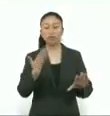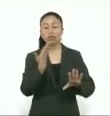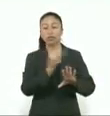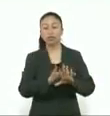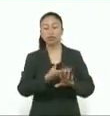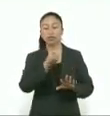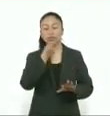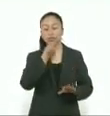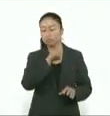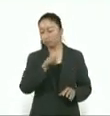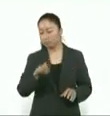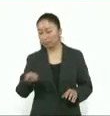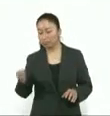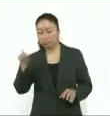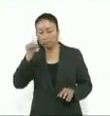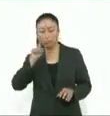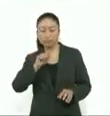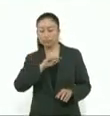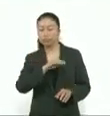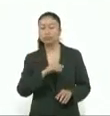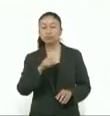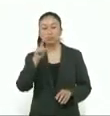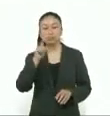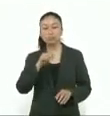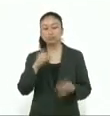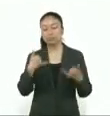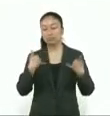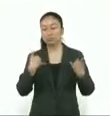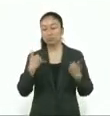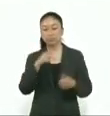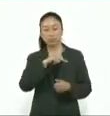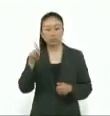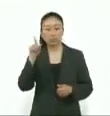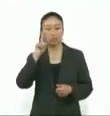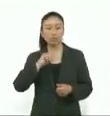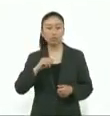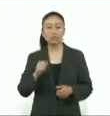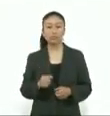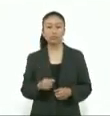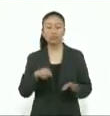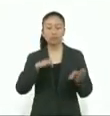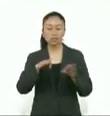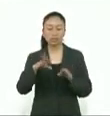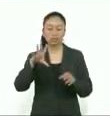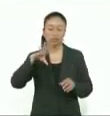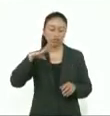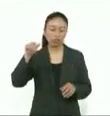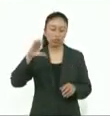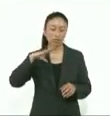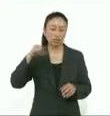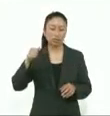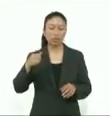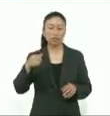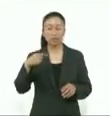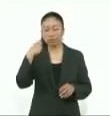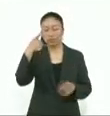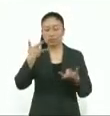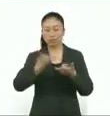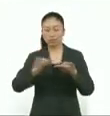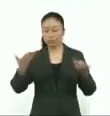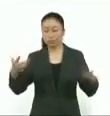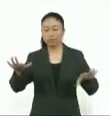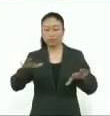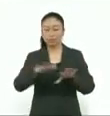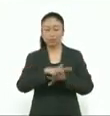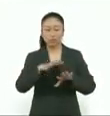y mujeres, trabajando para eliminar las prácticas históricas que lastiman nuestra